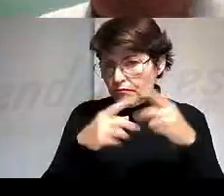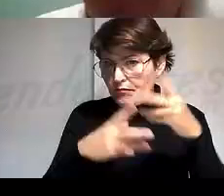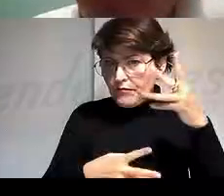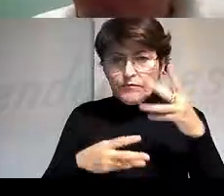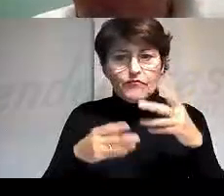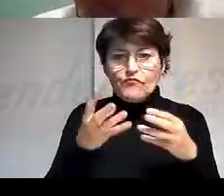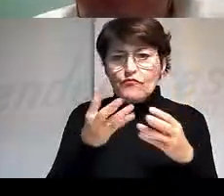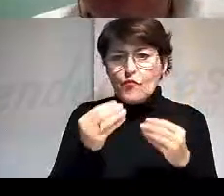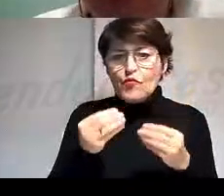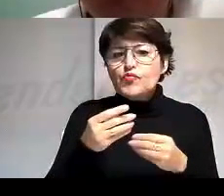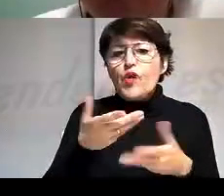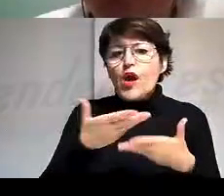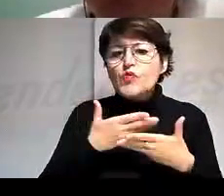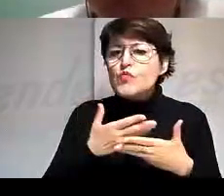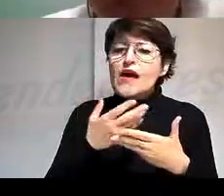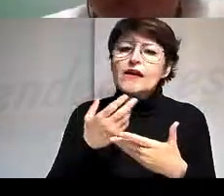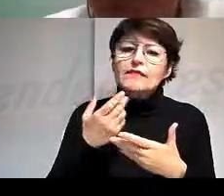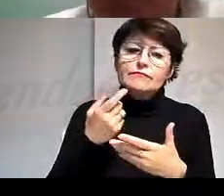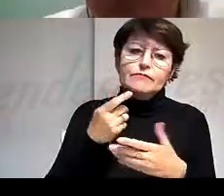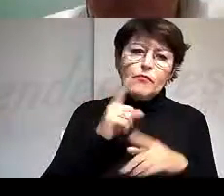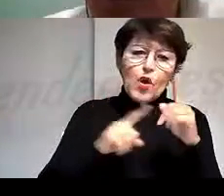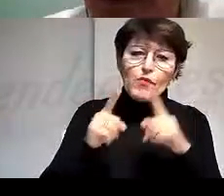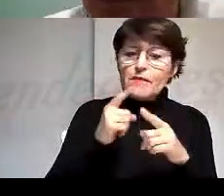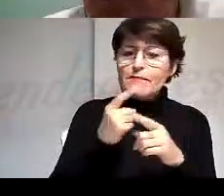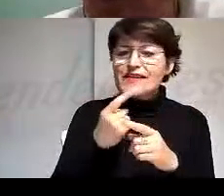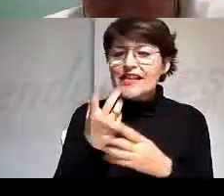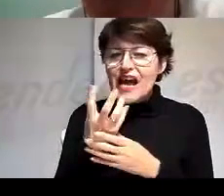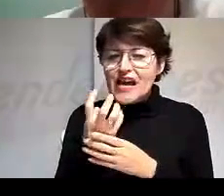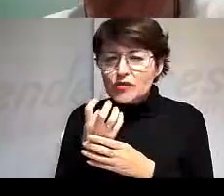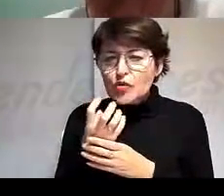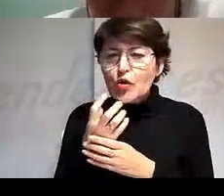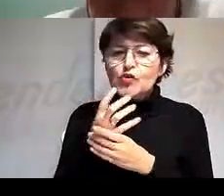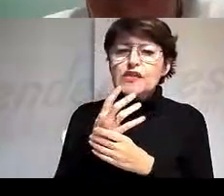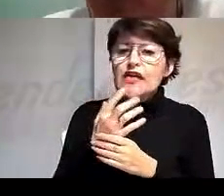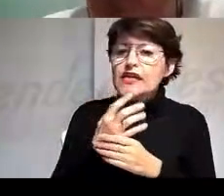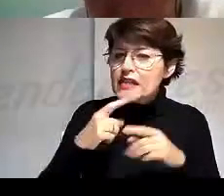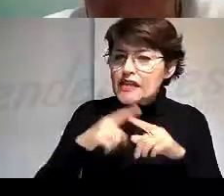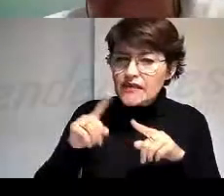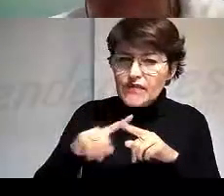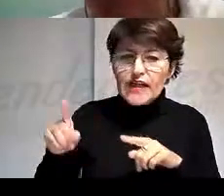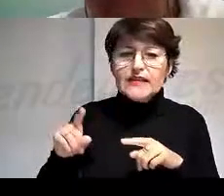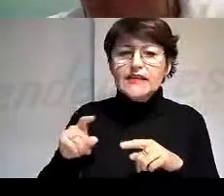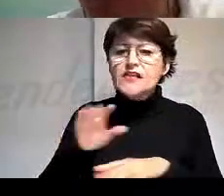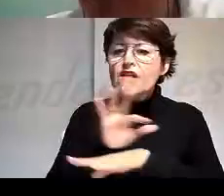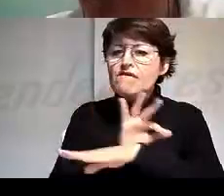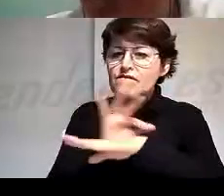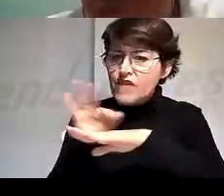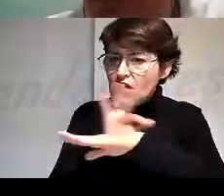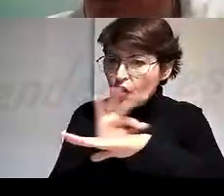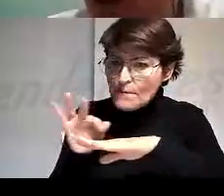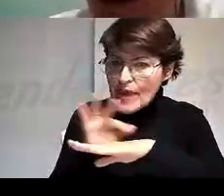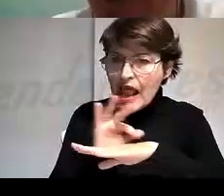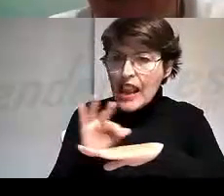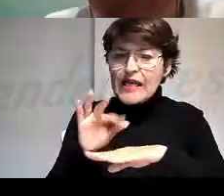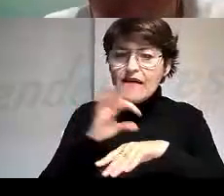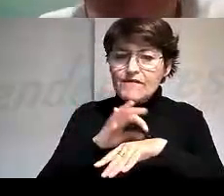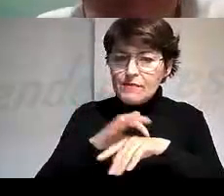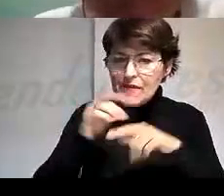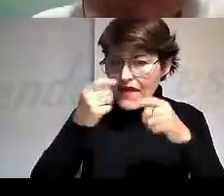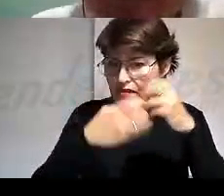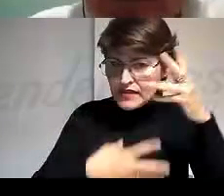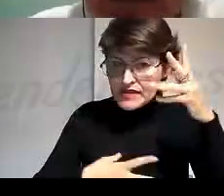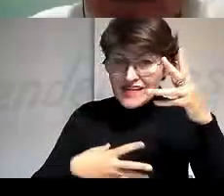¿no? Para las artralgias, reumatismo, inflamaciones, artritis y artrosis, tendinitis, bursitis y fibromialgia por su efecto como